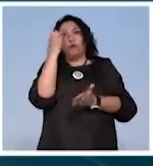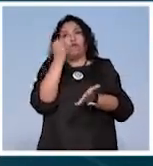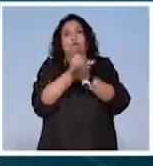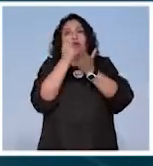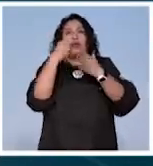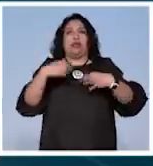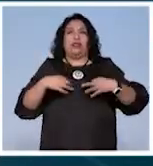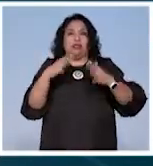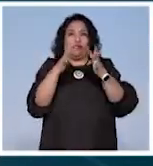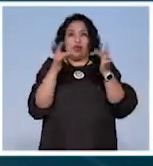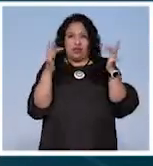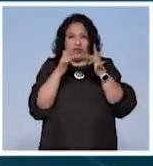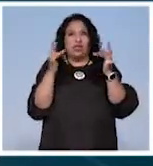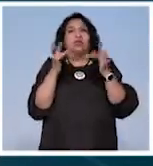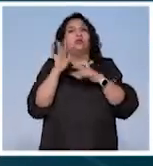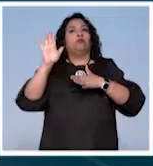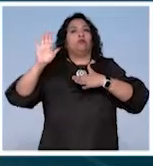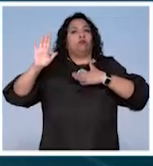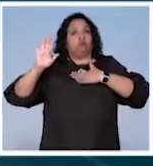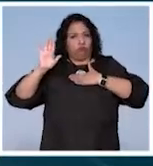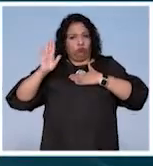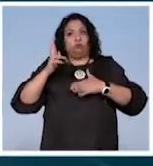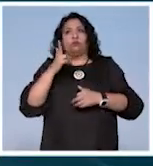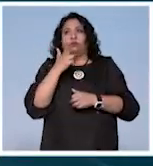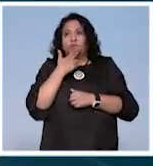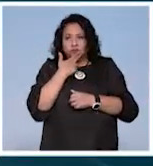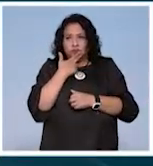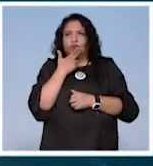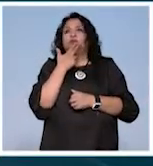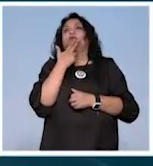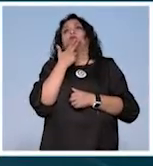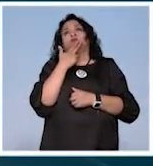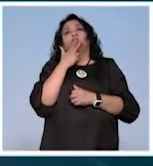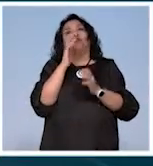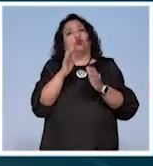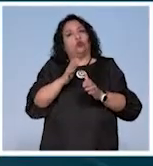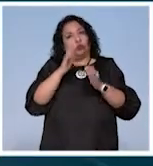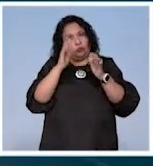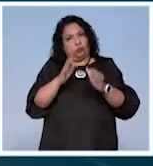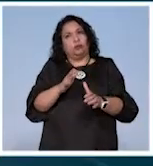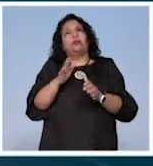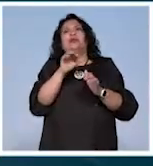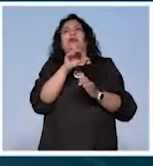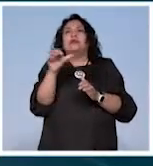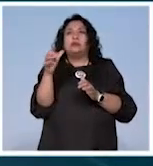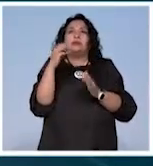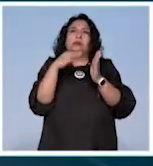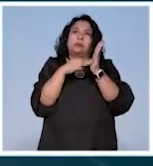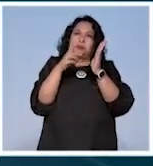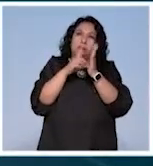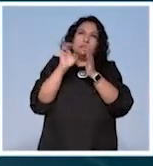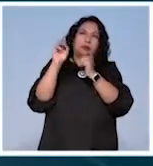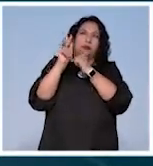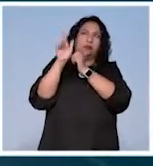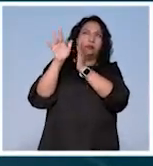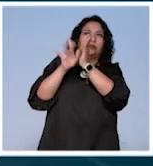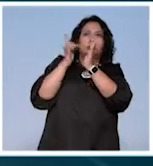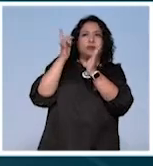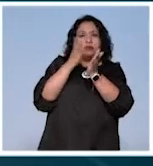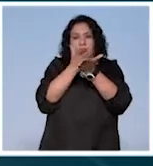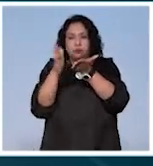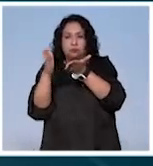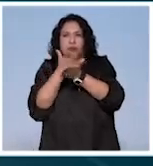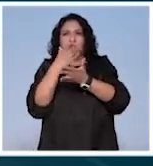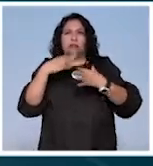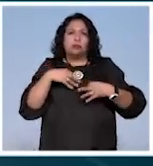de textiles franceses se han comprometido a implementar un puntaje ecológico, basado en una metodología europea que clasifica la